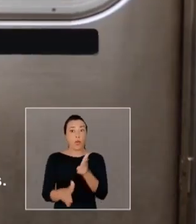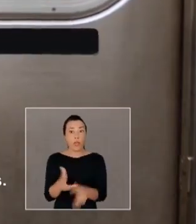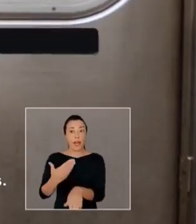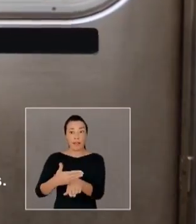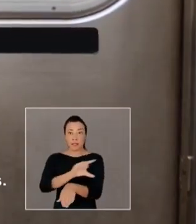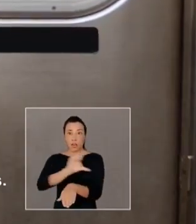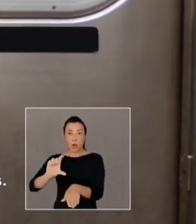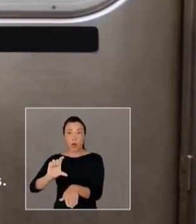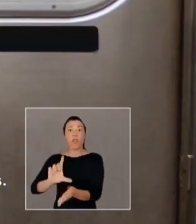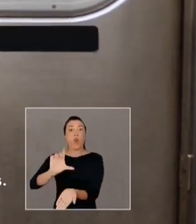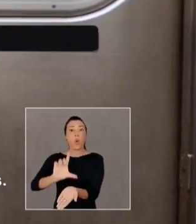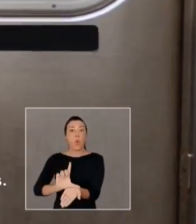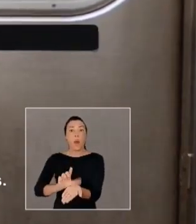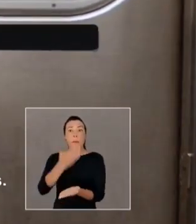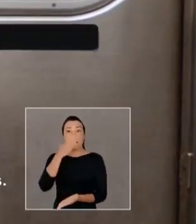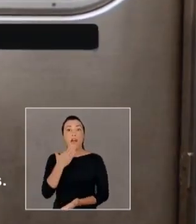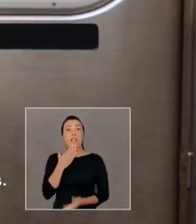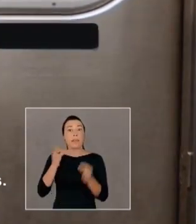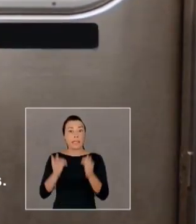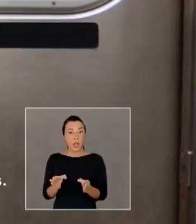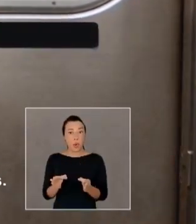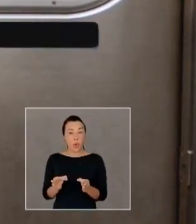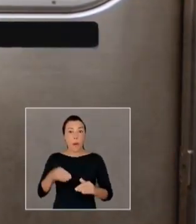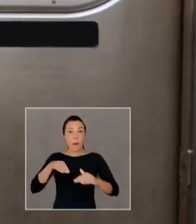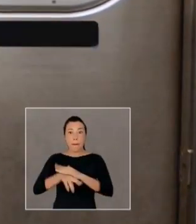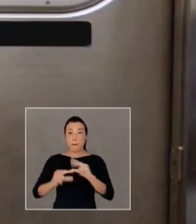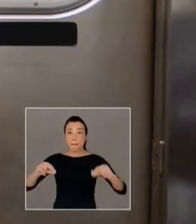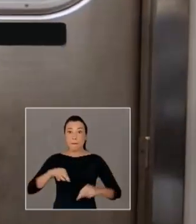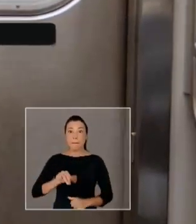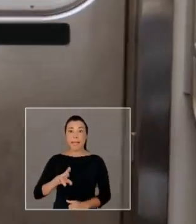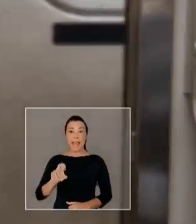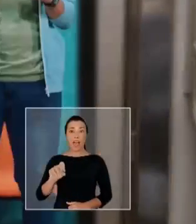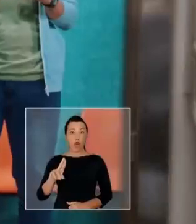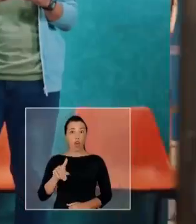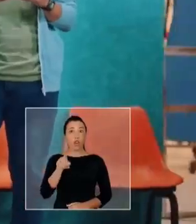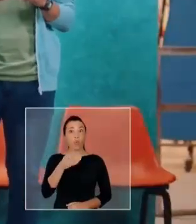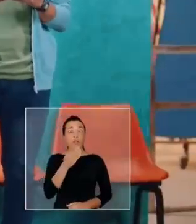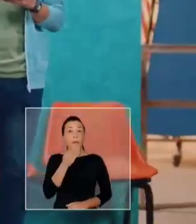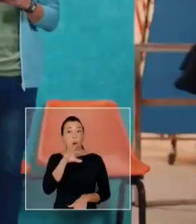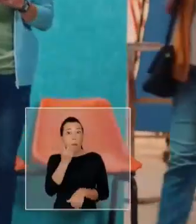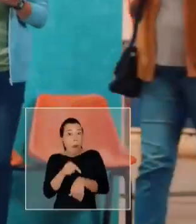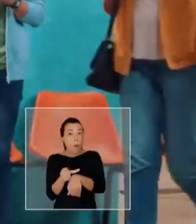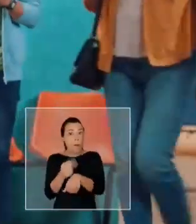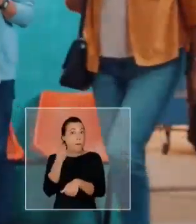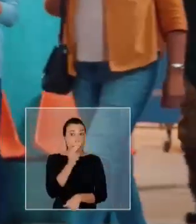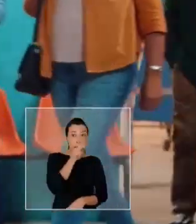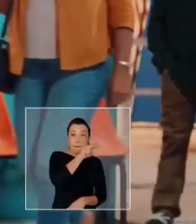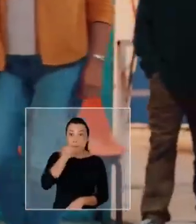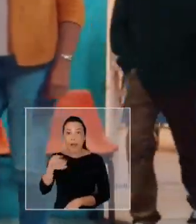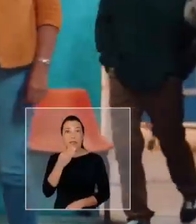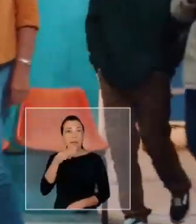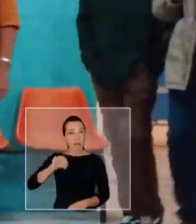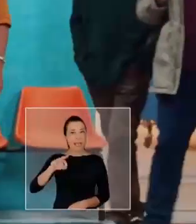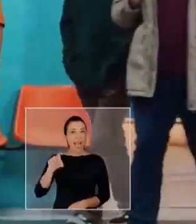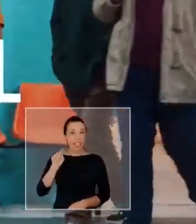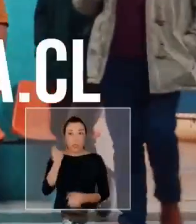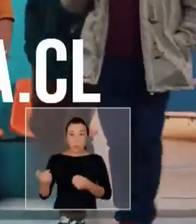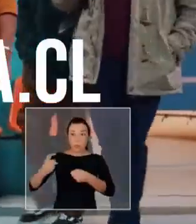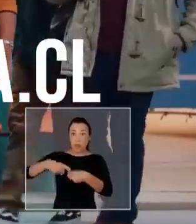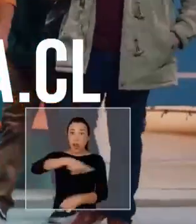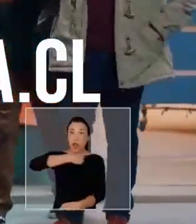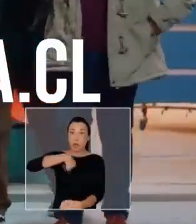trenes y colectivos sean lugares más amables y seguros. Estación Mirador. Si tú también te tomas un segundo para mirar, eres